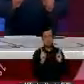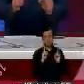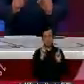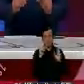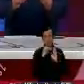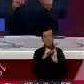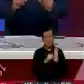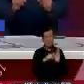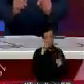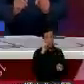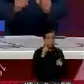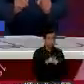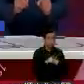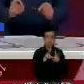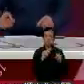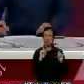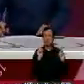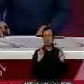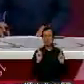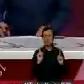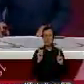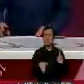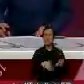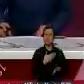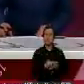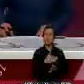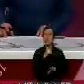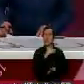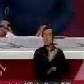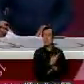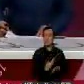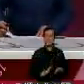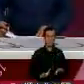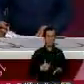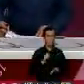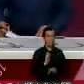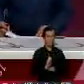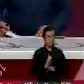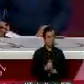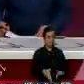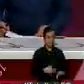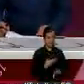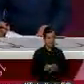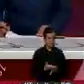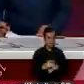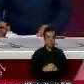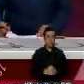ciertos artículos, a ciertos planteamientos enviados por el presidente de la República?